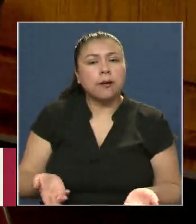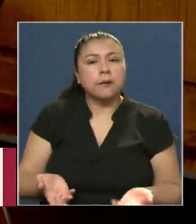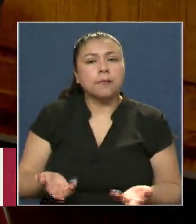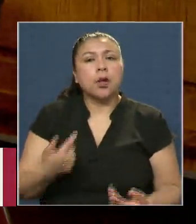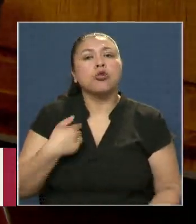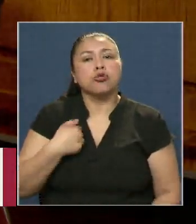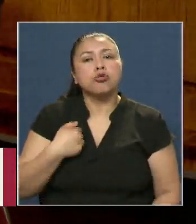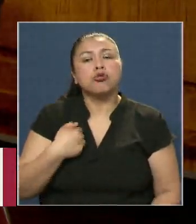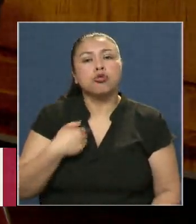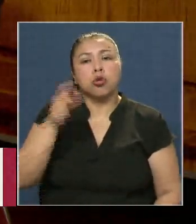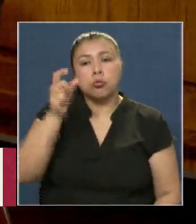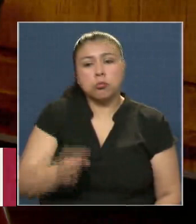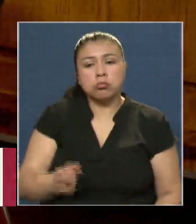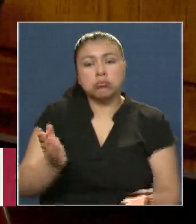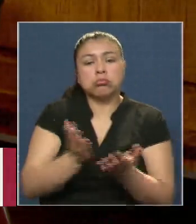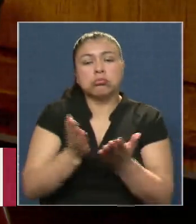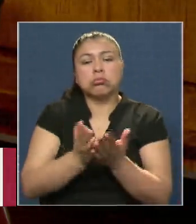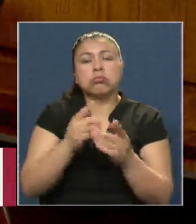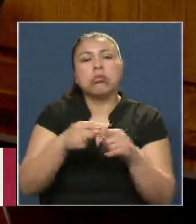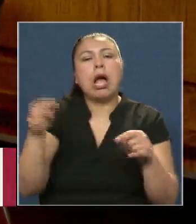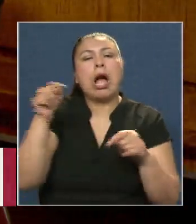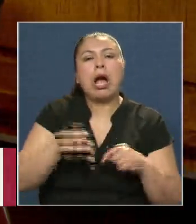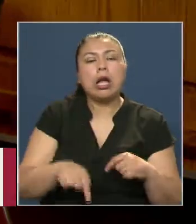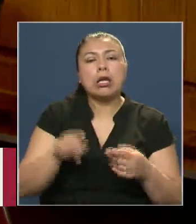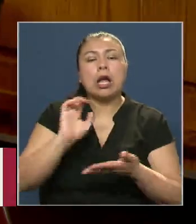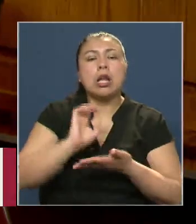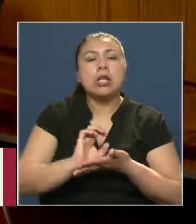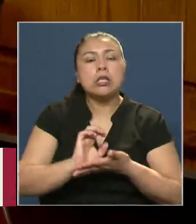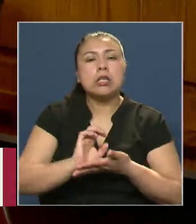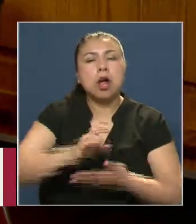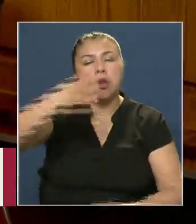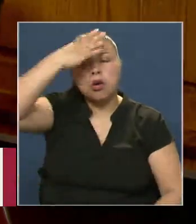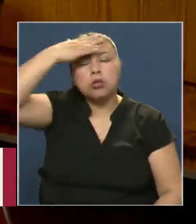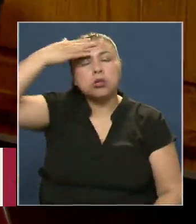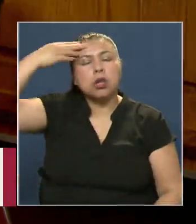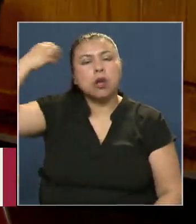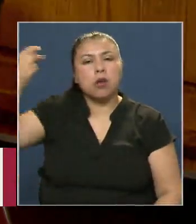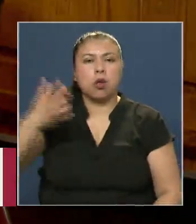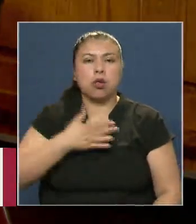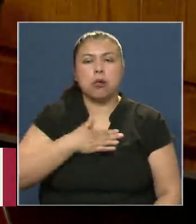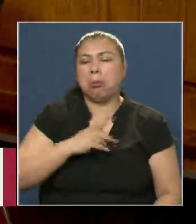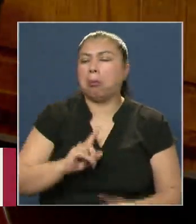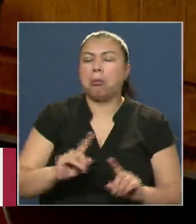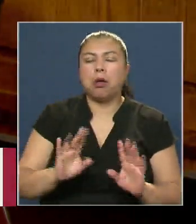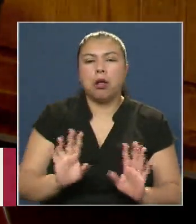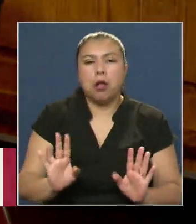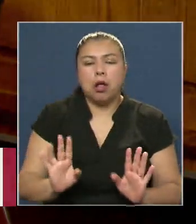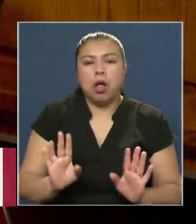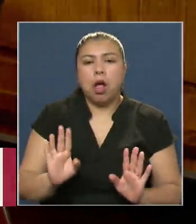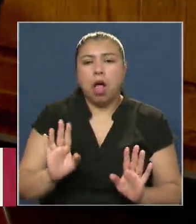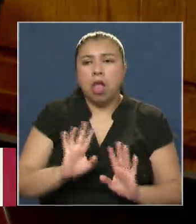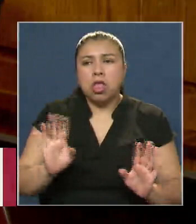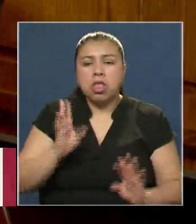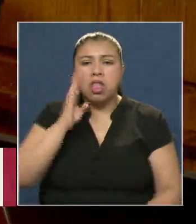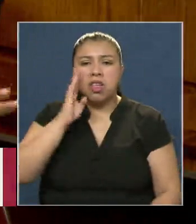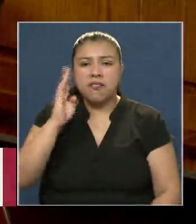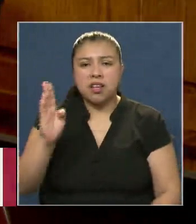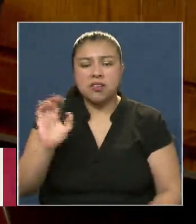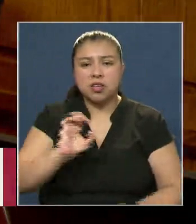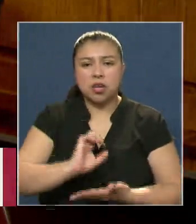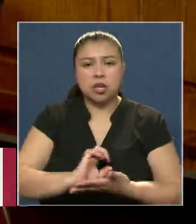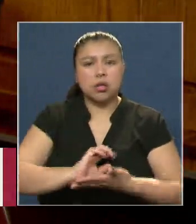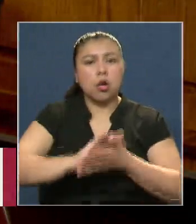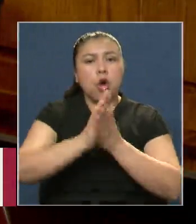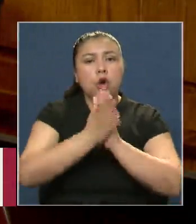clase media y aquí el Estado se ha olvidado de mí. Yo no tengo beneficios del Estado, todo lo